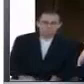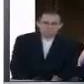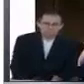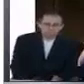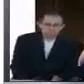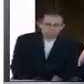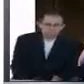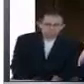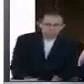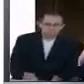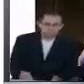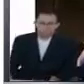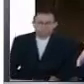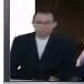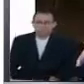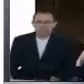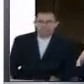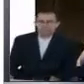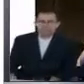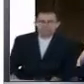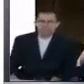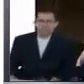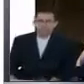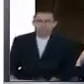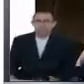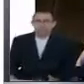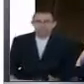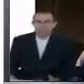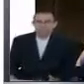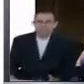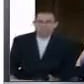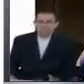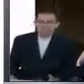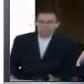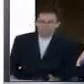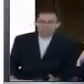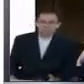O sea, si tú sabes bien la palabra de Dios y sacas la palabra para obedecerla muy bien.